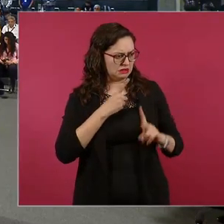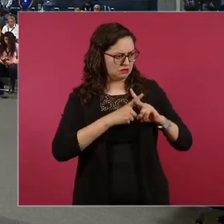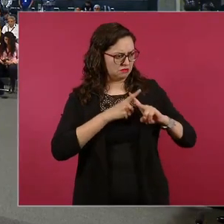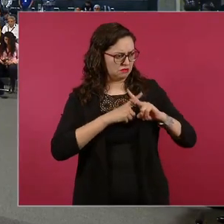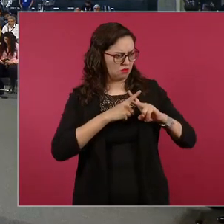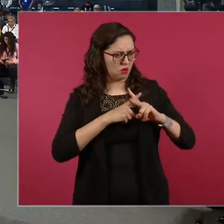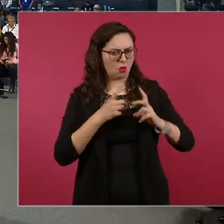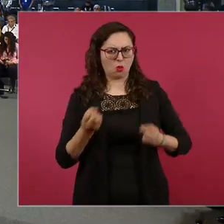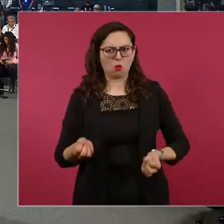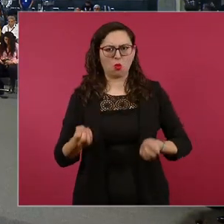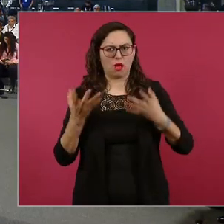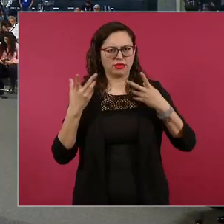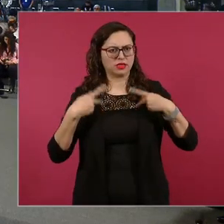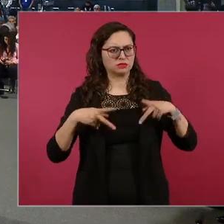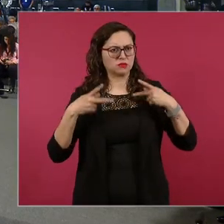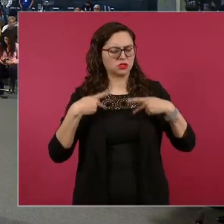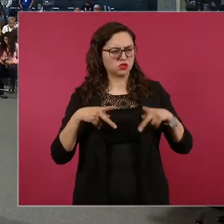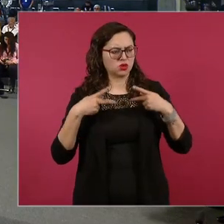Porque